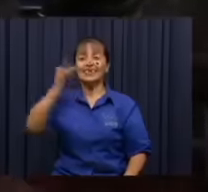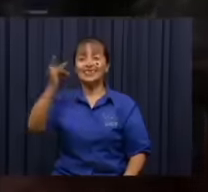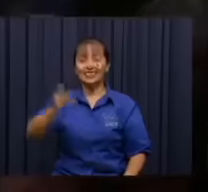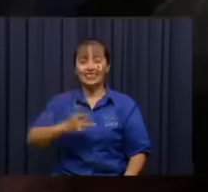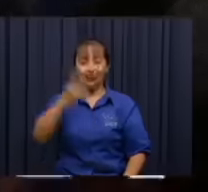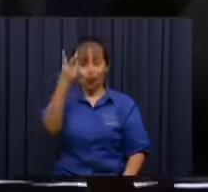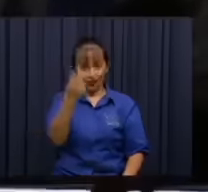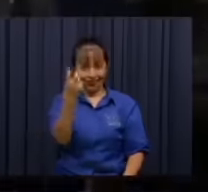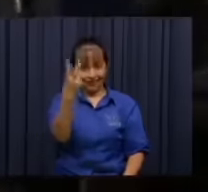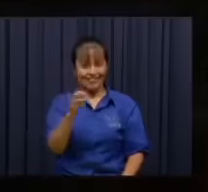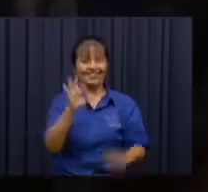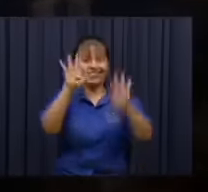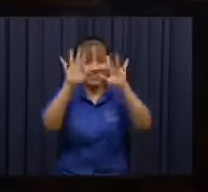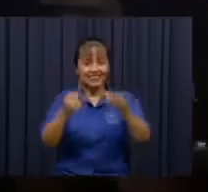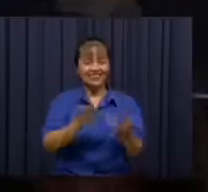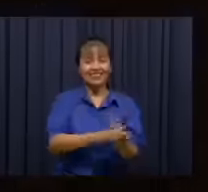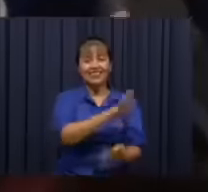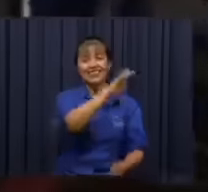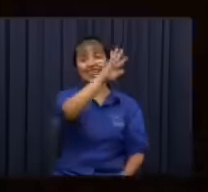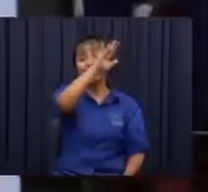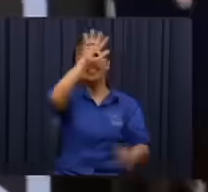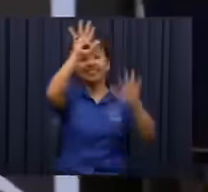Está cayendo de su gloria hoy aquí.